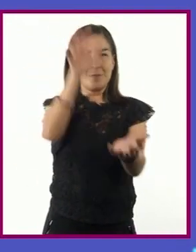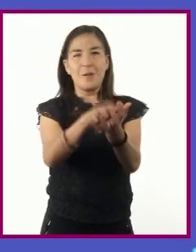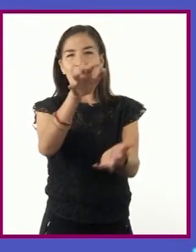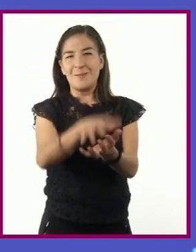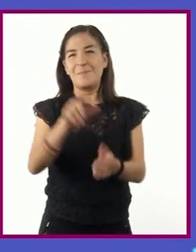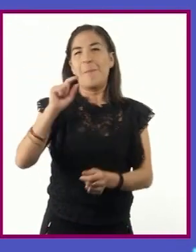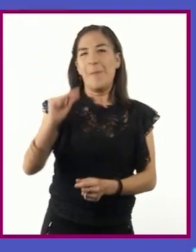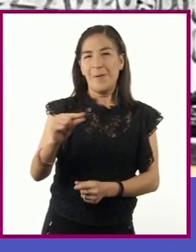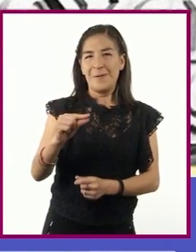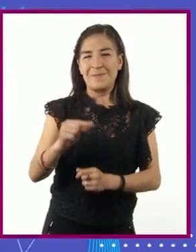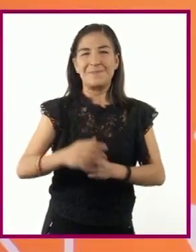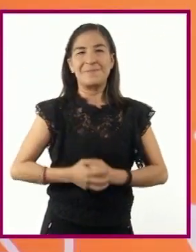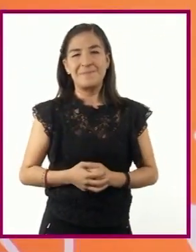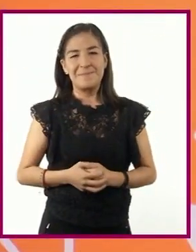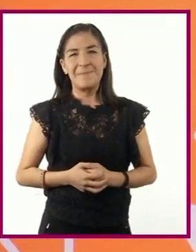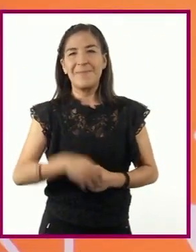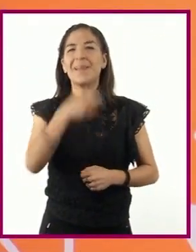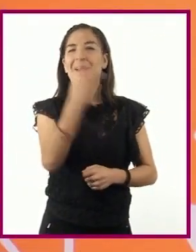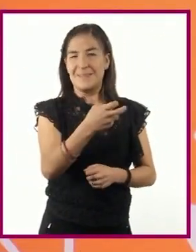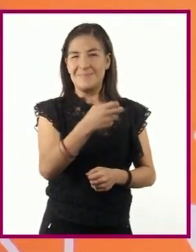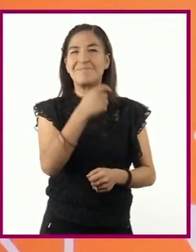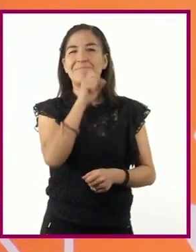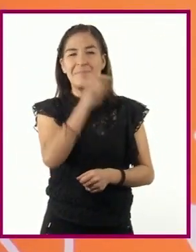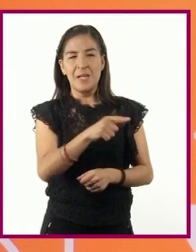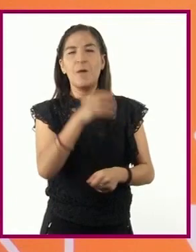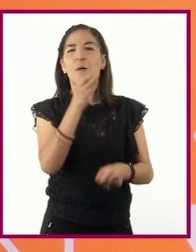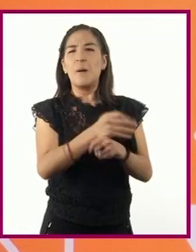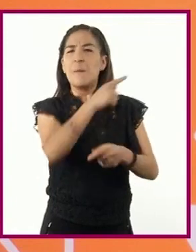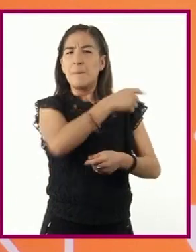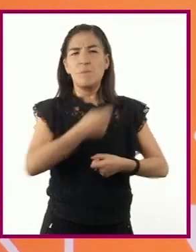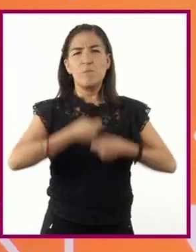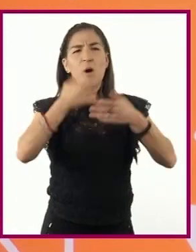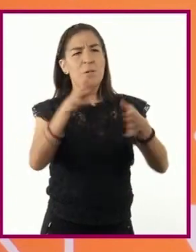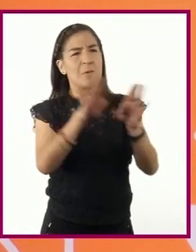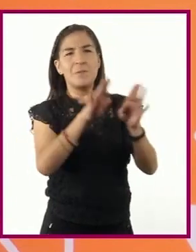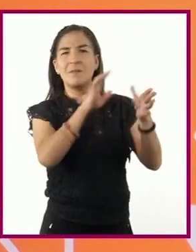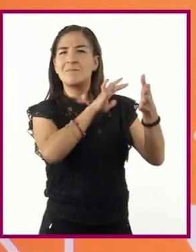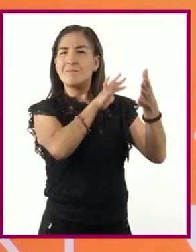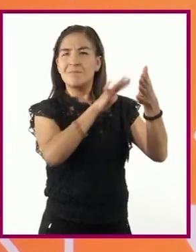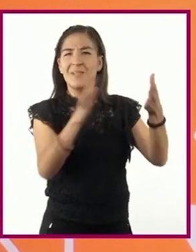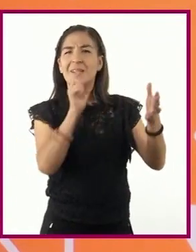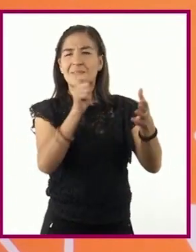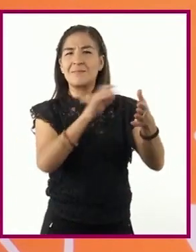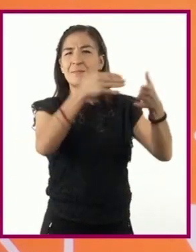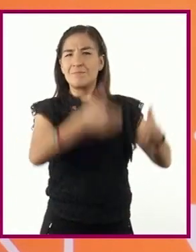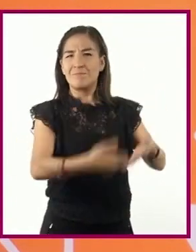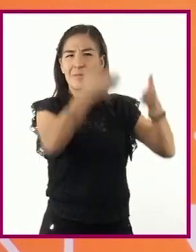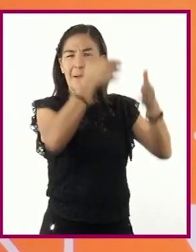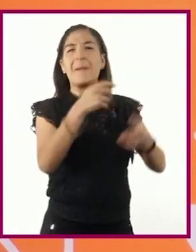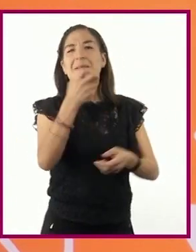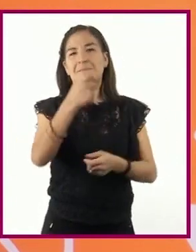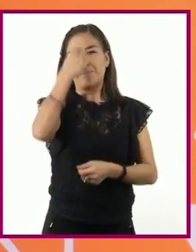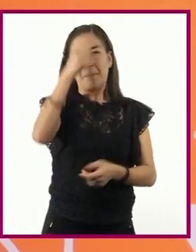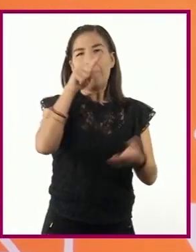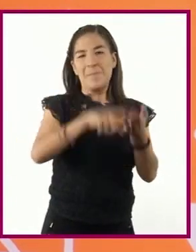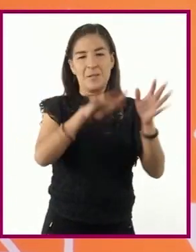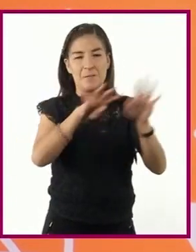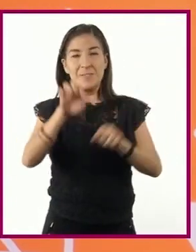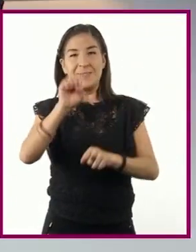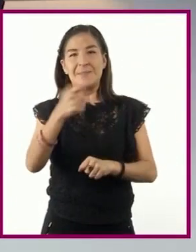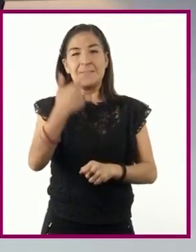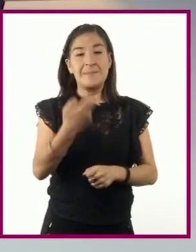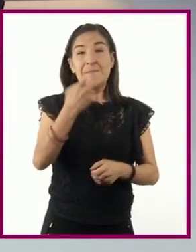pocos. Por cierto, este poema mural fue creado en 1967, pero con el temblor